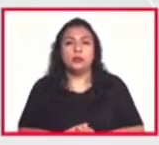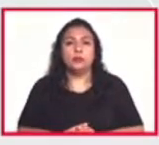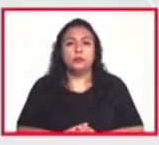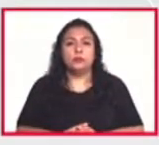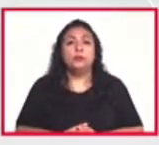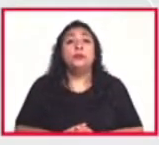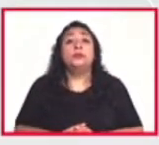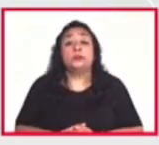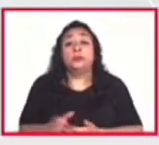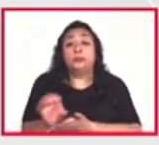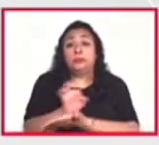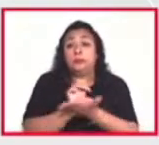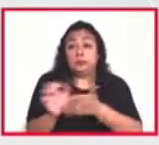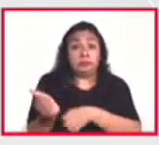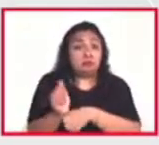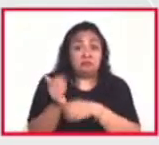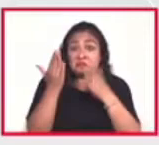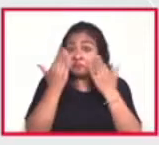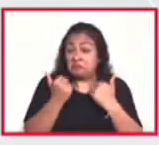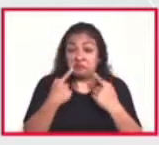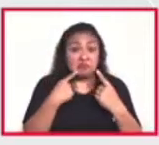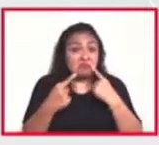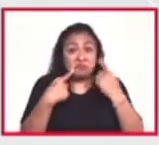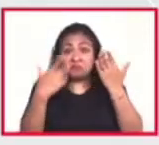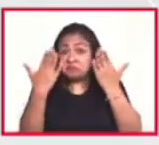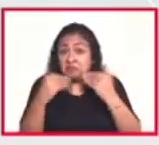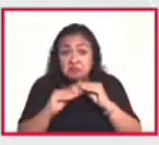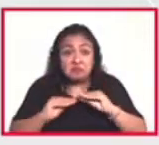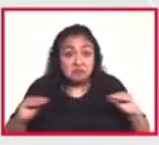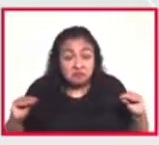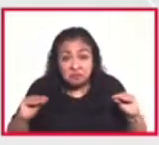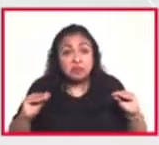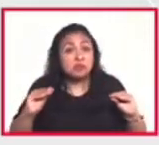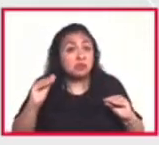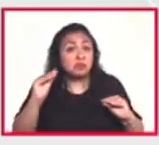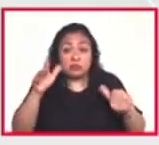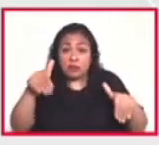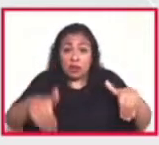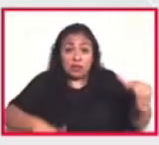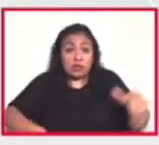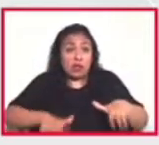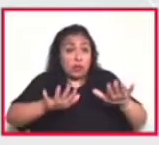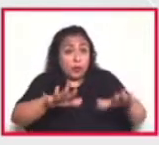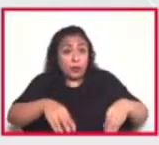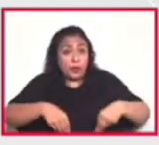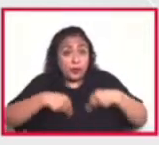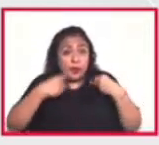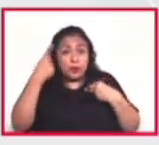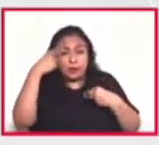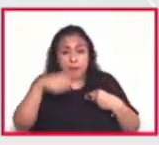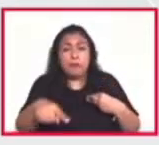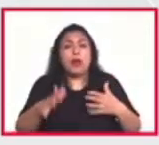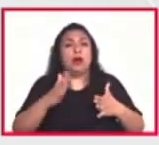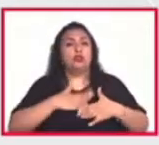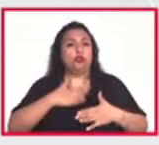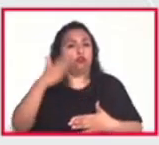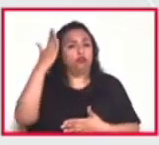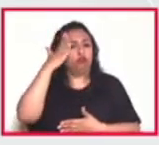En escena no hay actores ni diálogos. Literalmente es el teatro el que cobra vida para reclamar su rol protagónico.